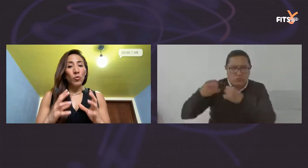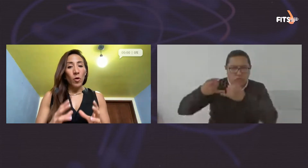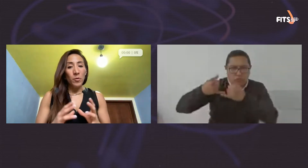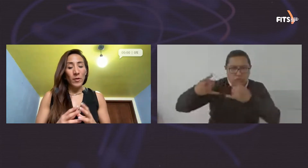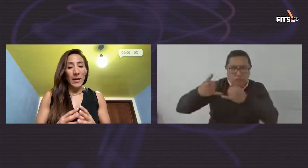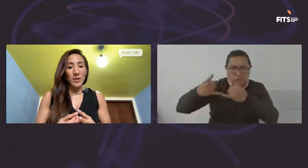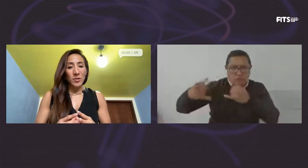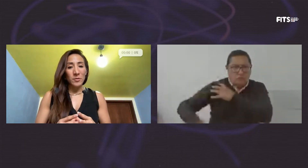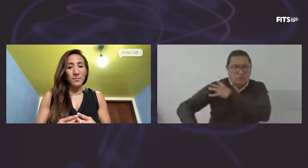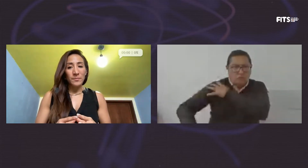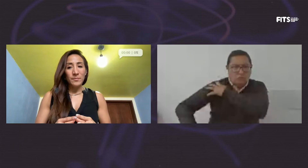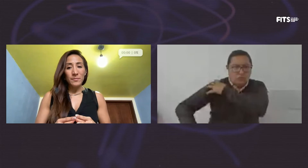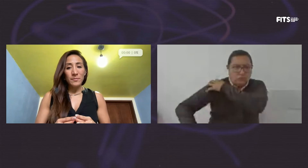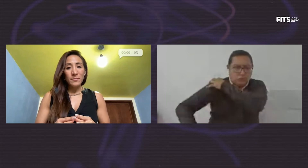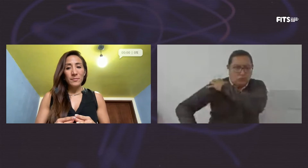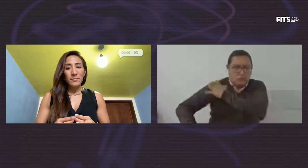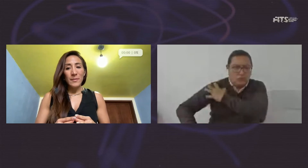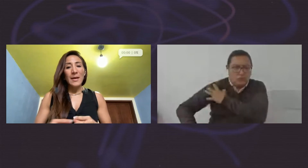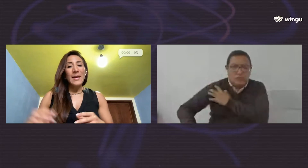de tu hombro derecho.